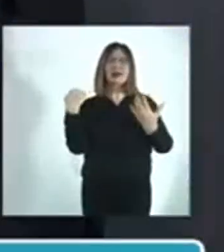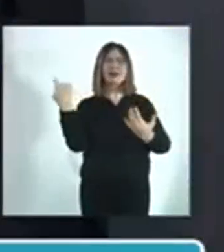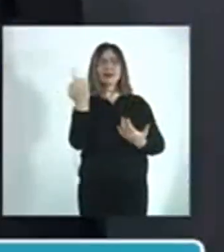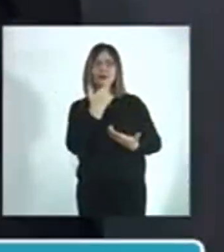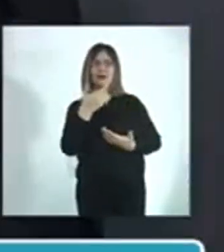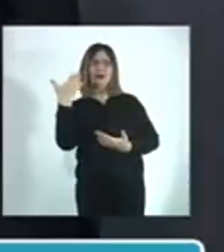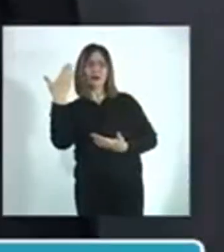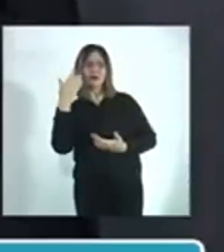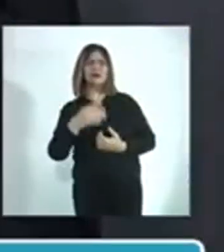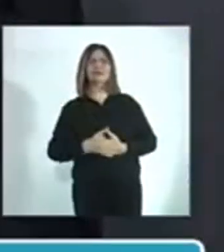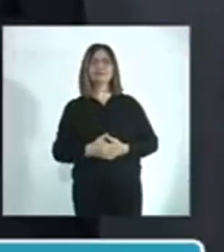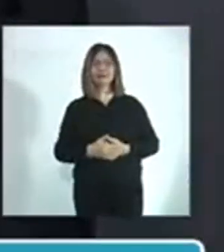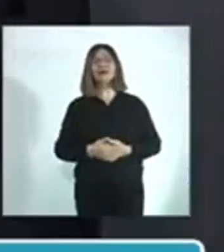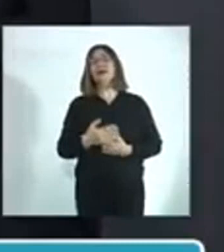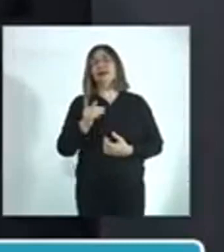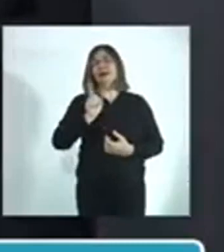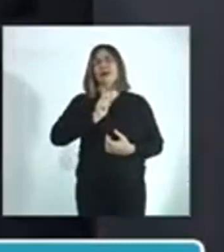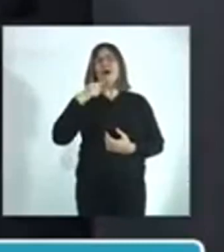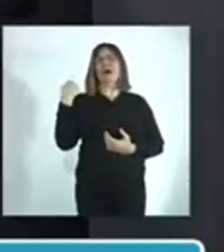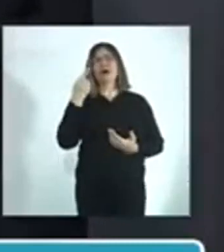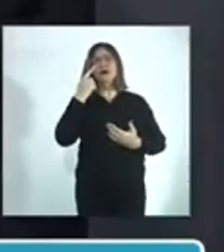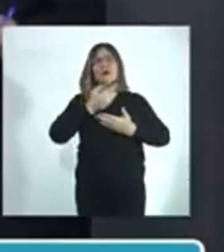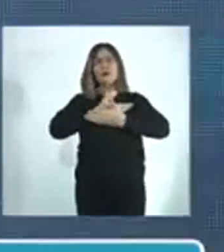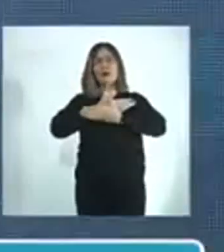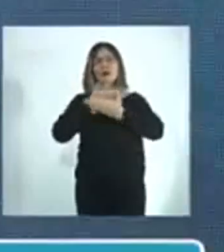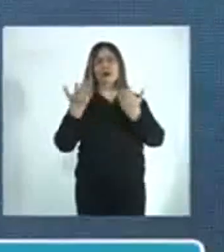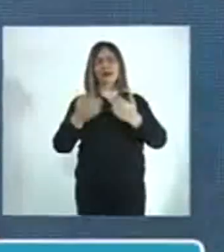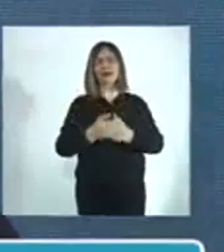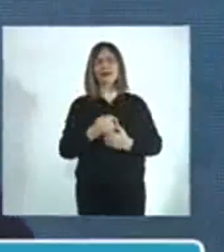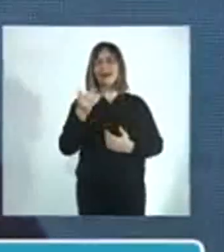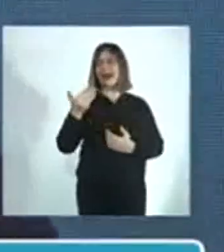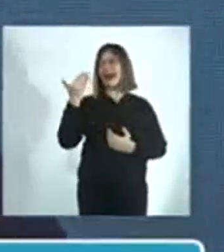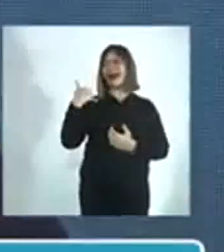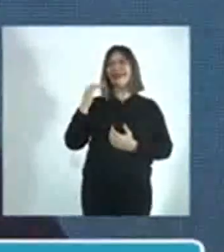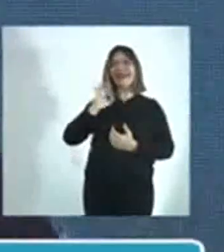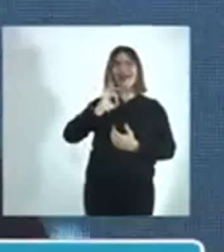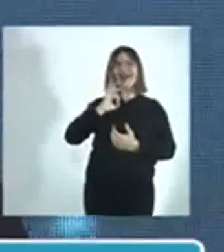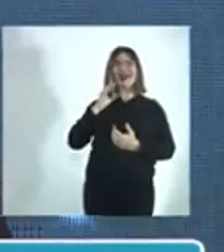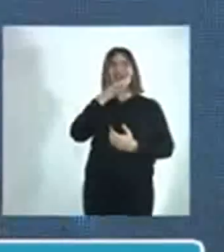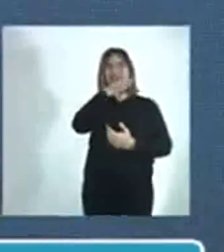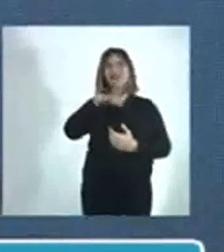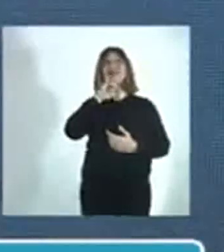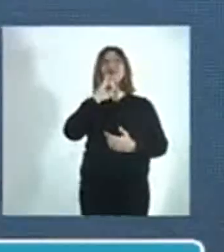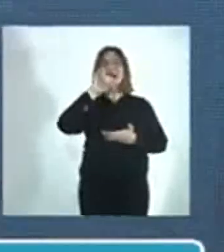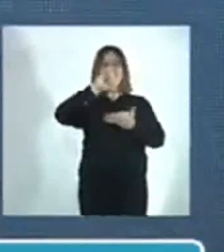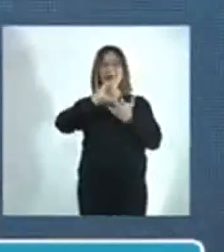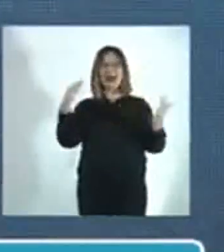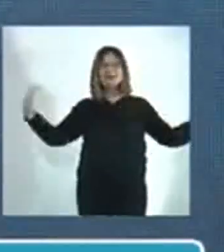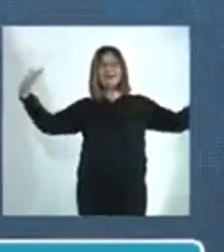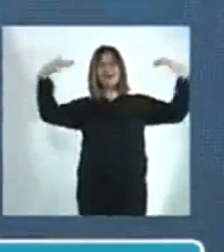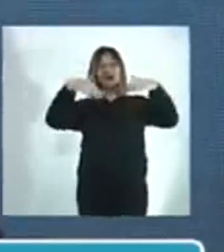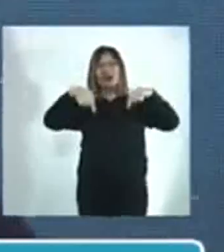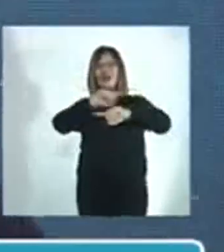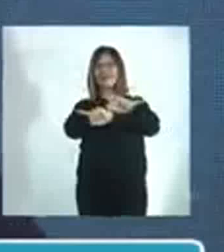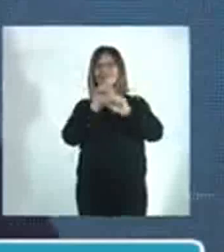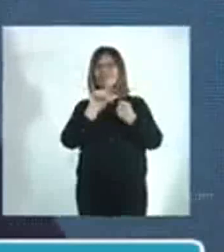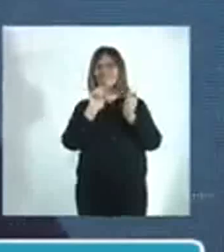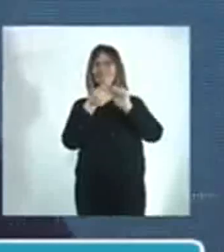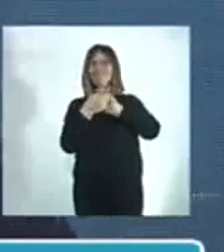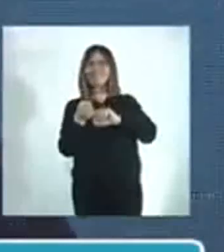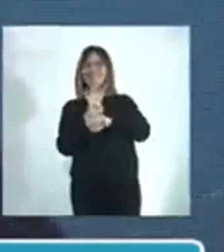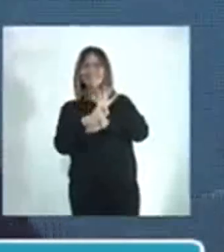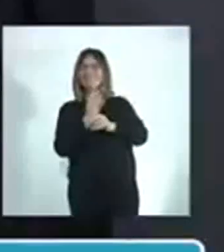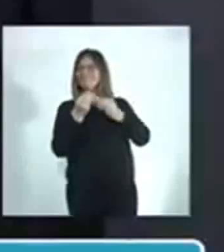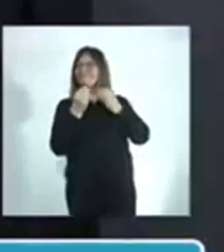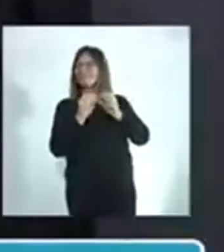permitir que esto no se realice por la pandemia. Y, por supuesto, el gobernador Juan Mansur y el doctor Juan Pablo Lispayer dijeron: vamos para adelante,